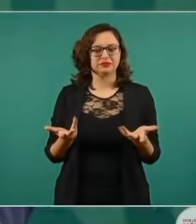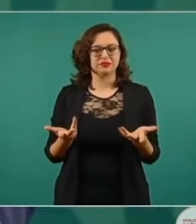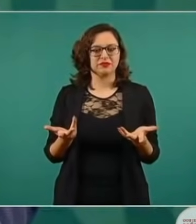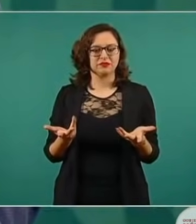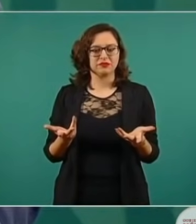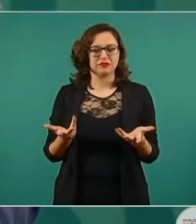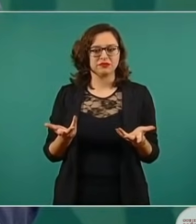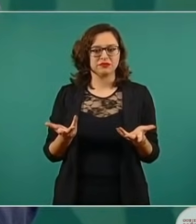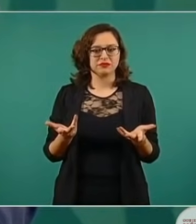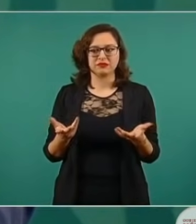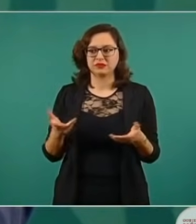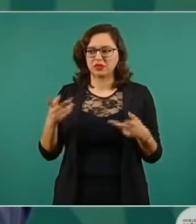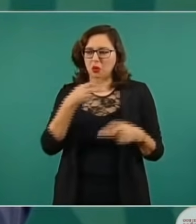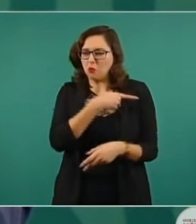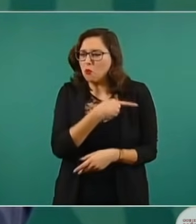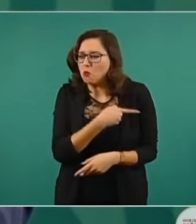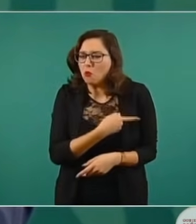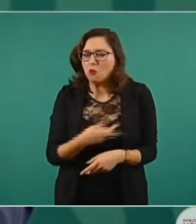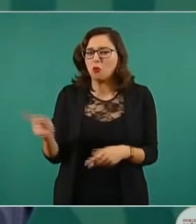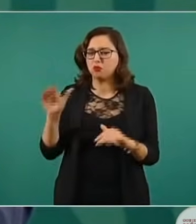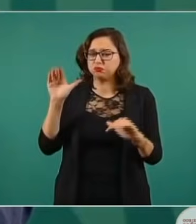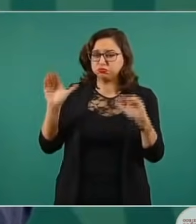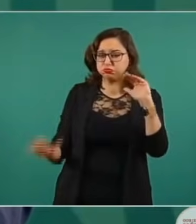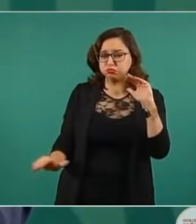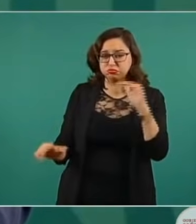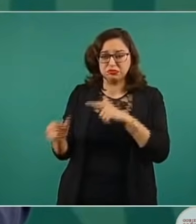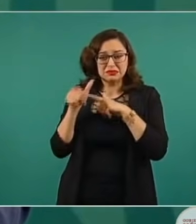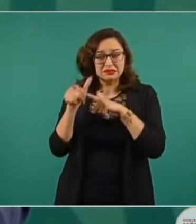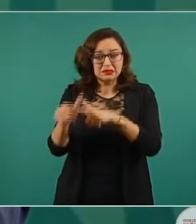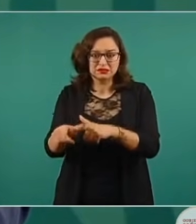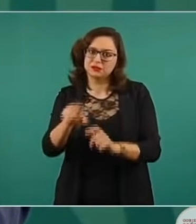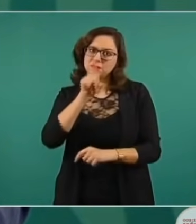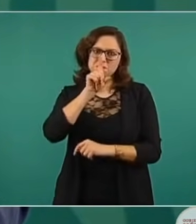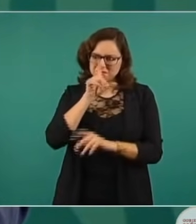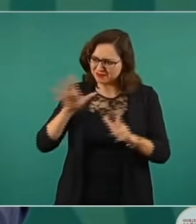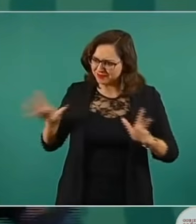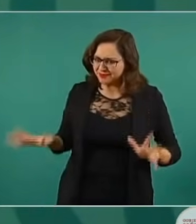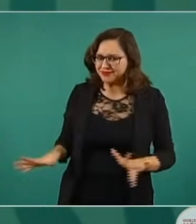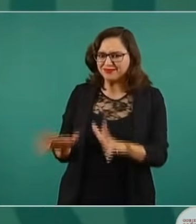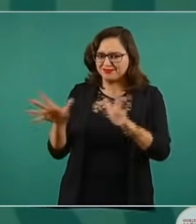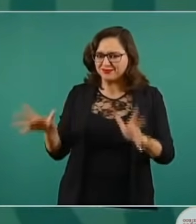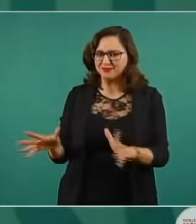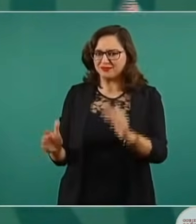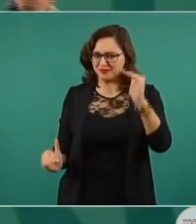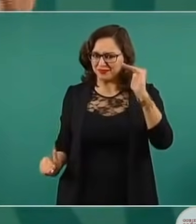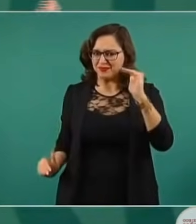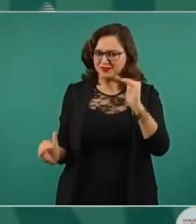saquemos de pobres a millones de mexicanos, pero